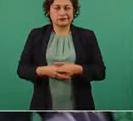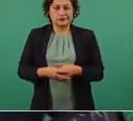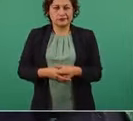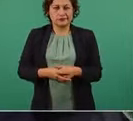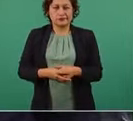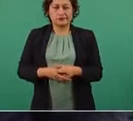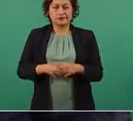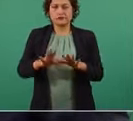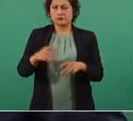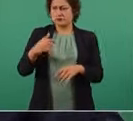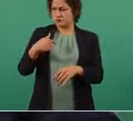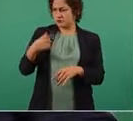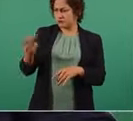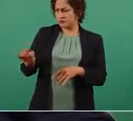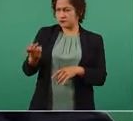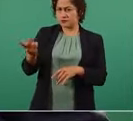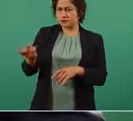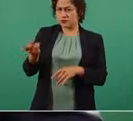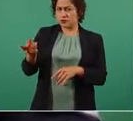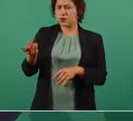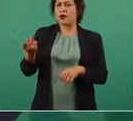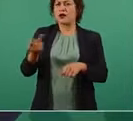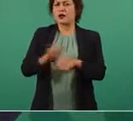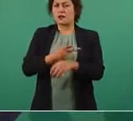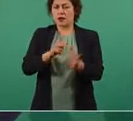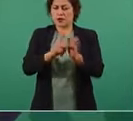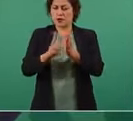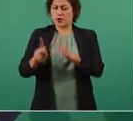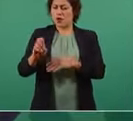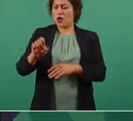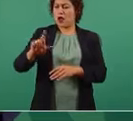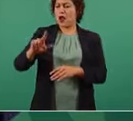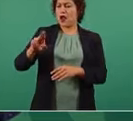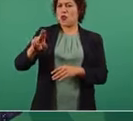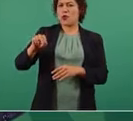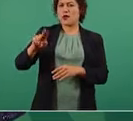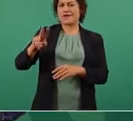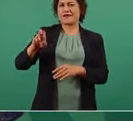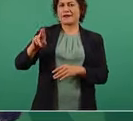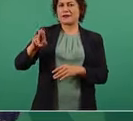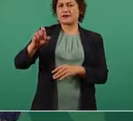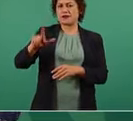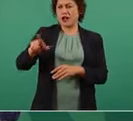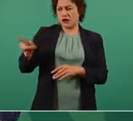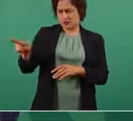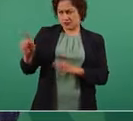¿Cuál es la noticia en el Universal? A ver, ¿no la pones?